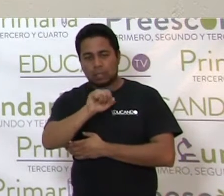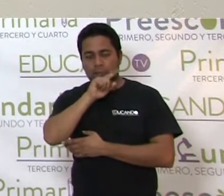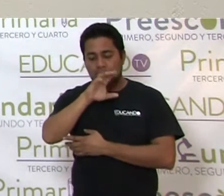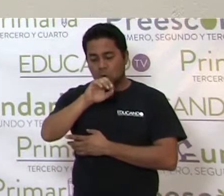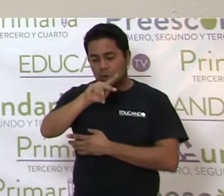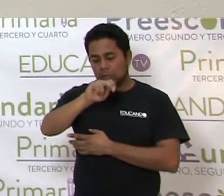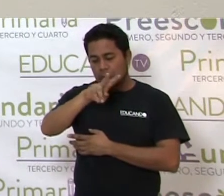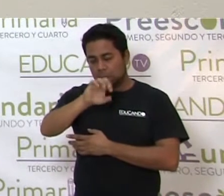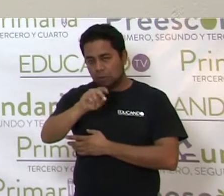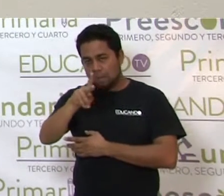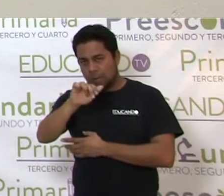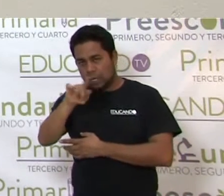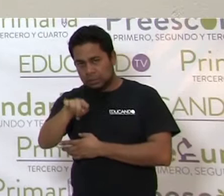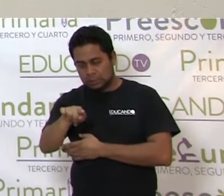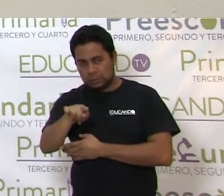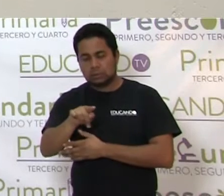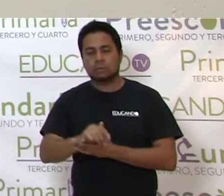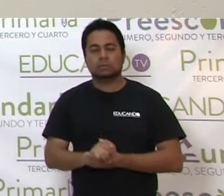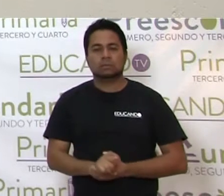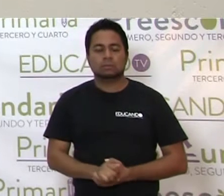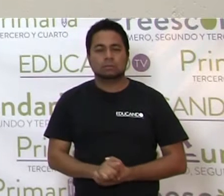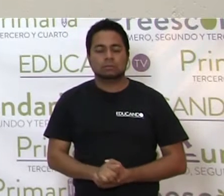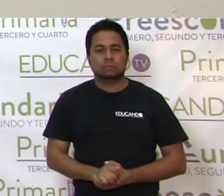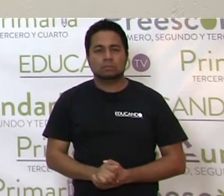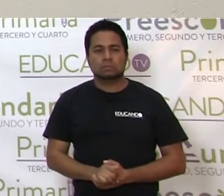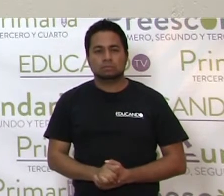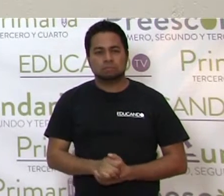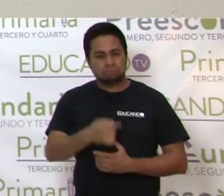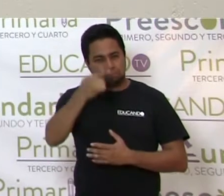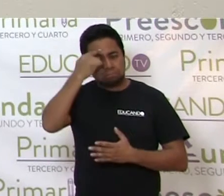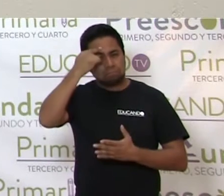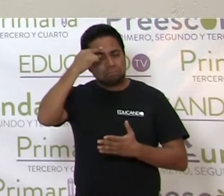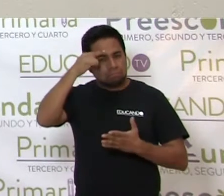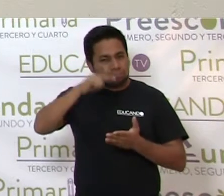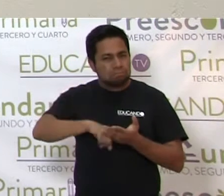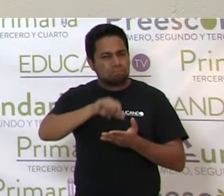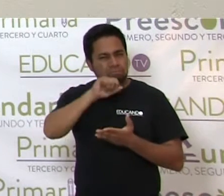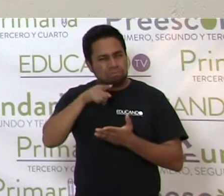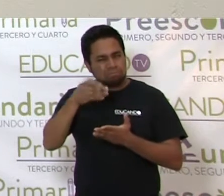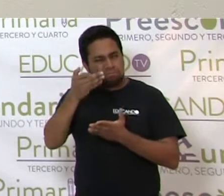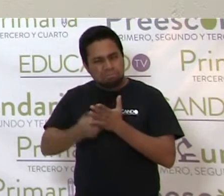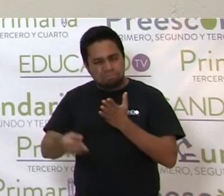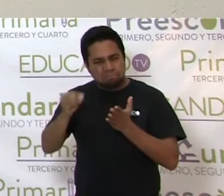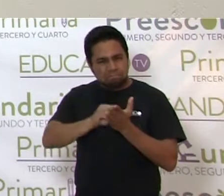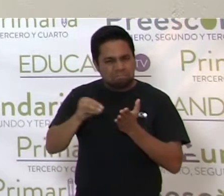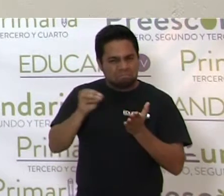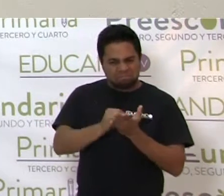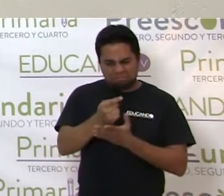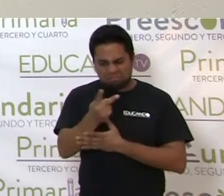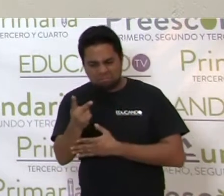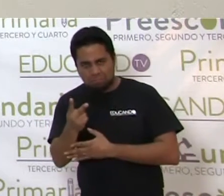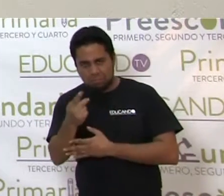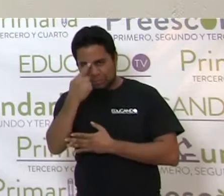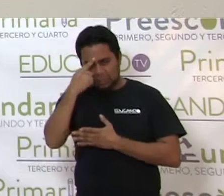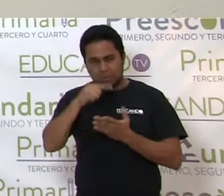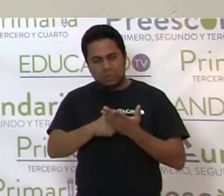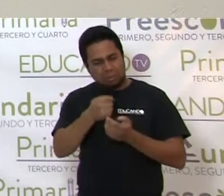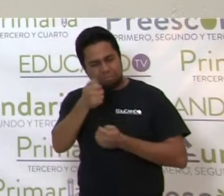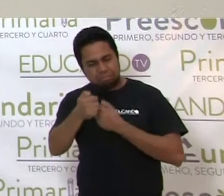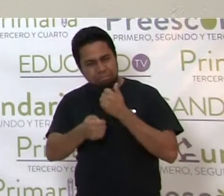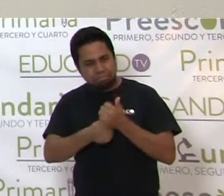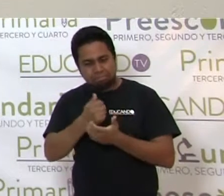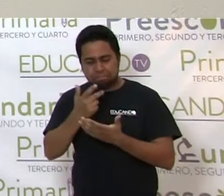Octavio Paz, y me parece que me faltan algunos otros dos. Son pocos los ganadores de este Premio